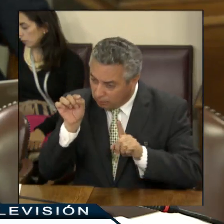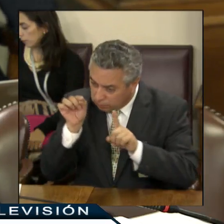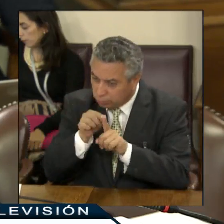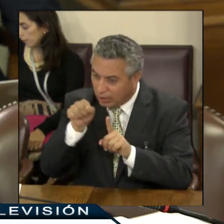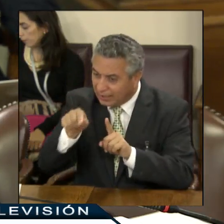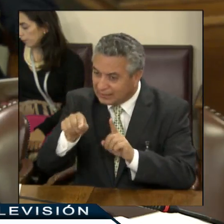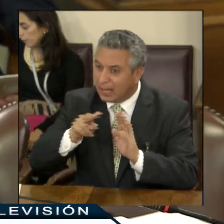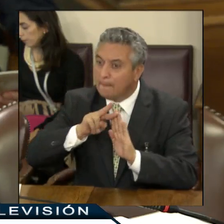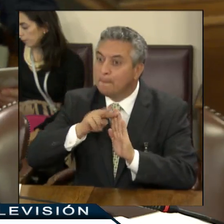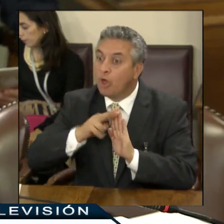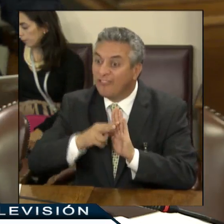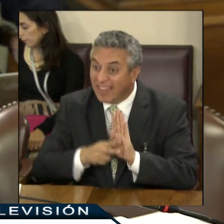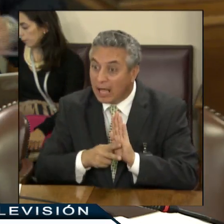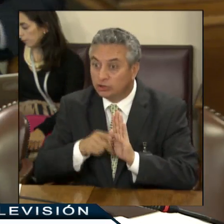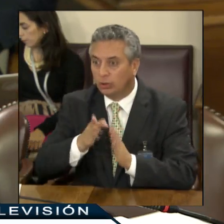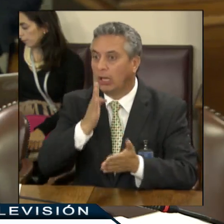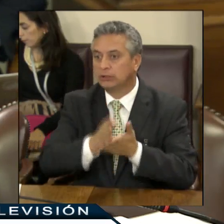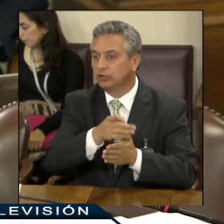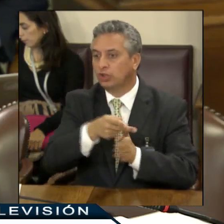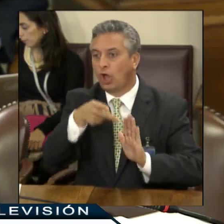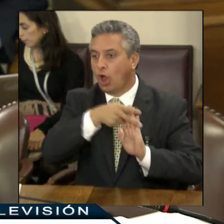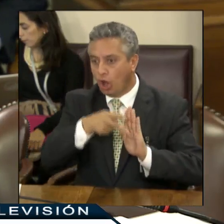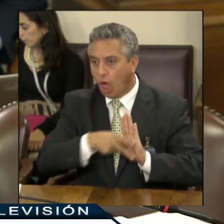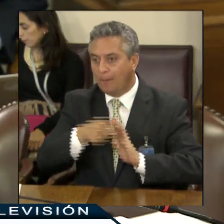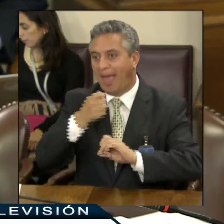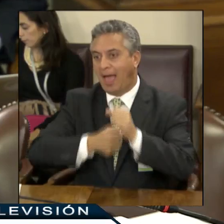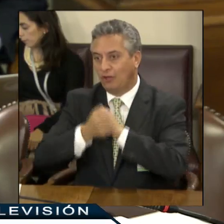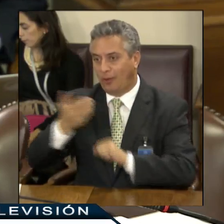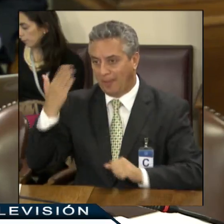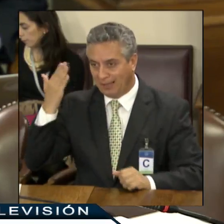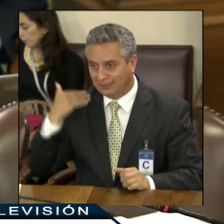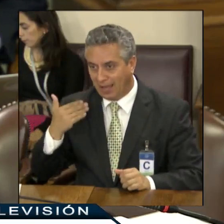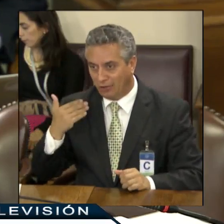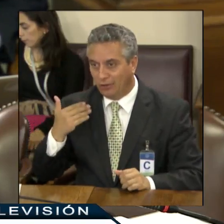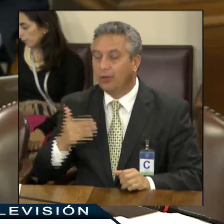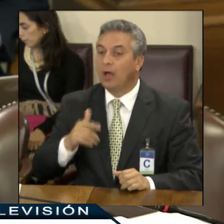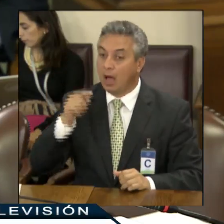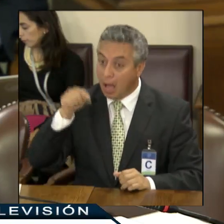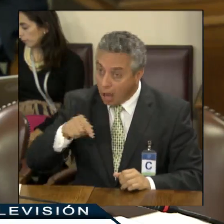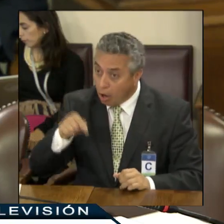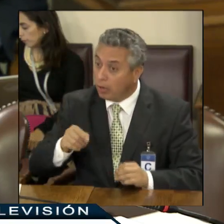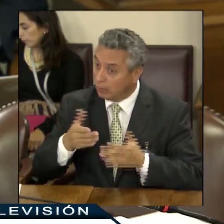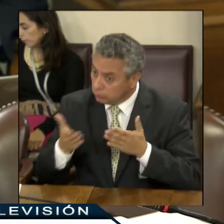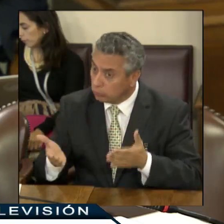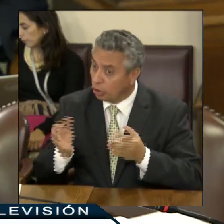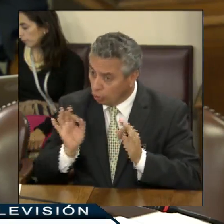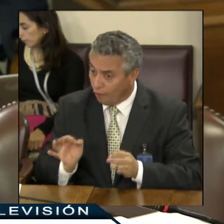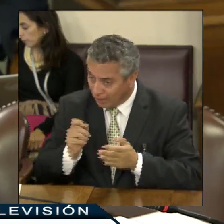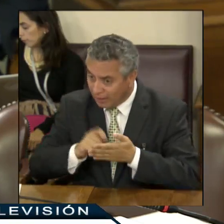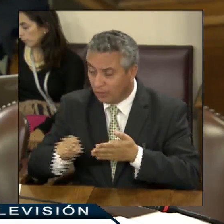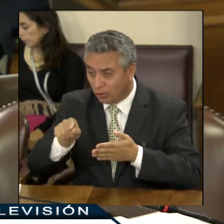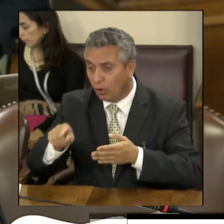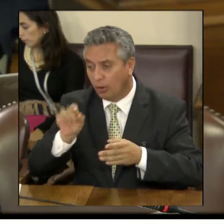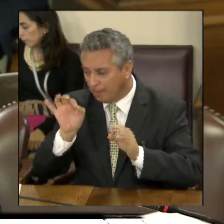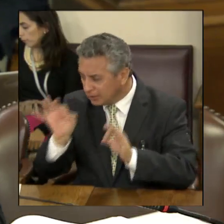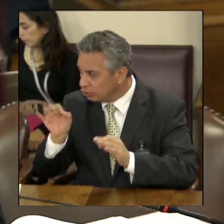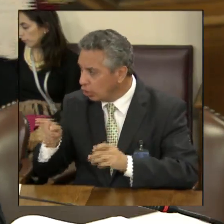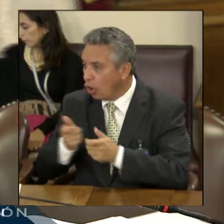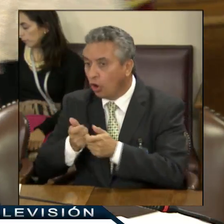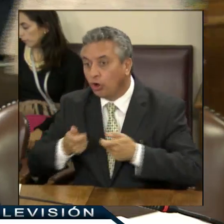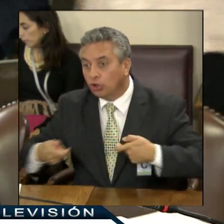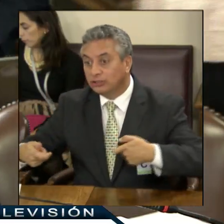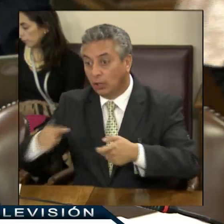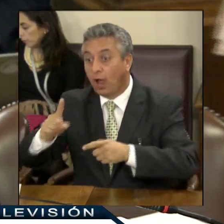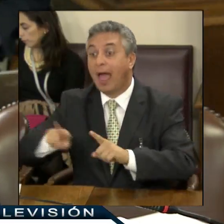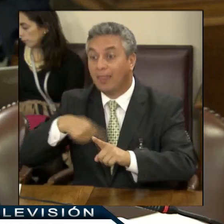esa modificación se hizo por la norma el año pasado entonces seguramente sería conveniente algún tipo de precisión del Consejo además